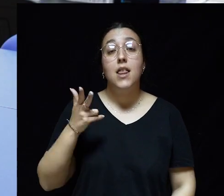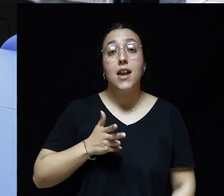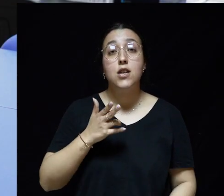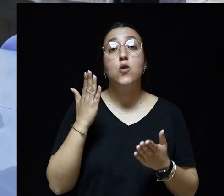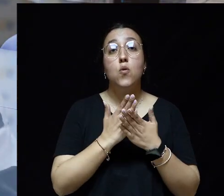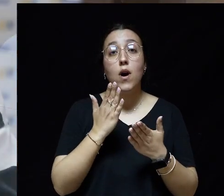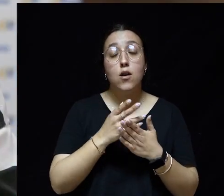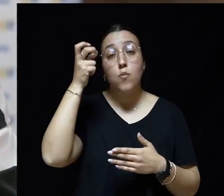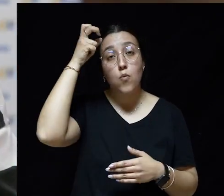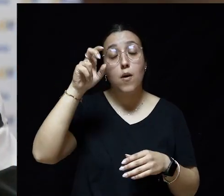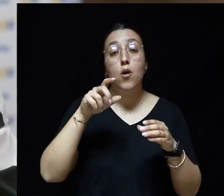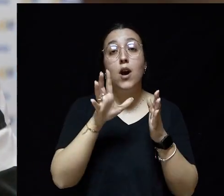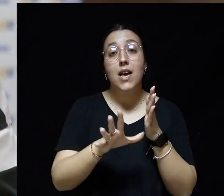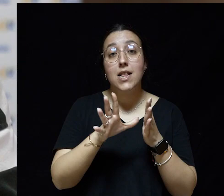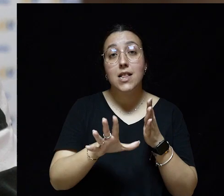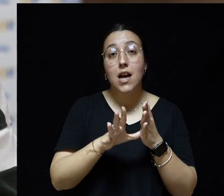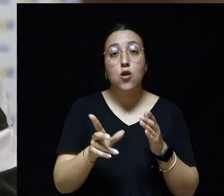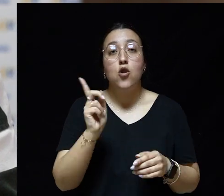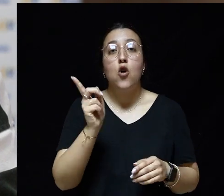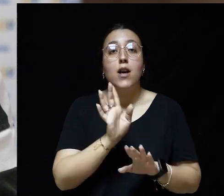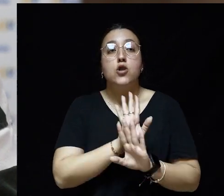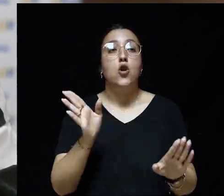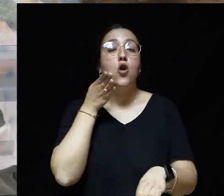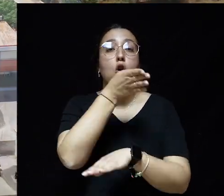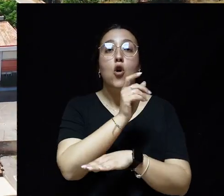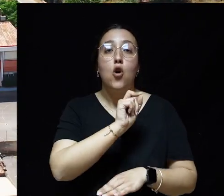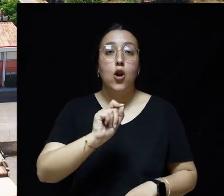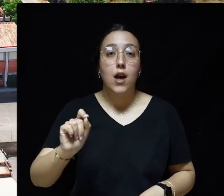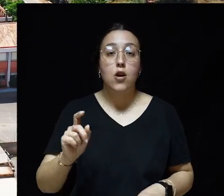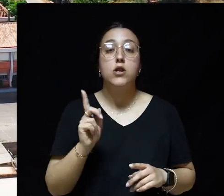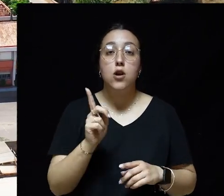El derecho a la educación del pueblo gitano no es que puede ir a una